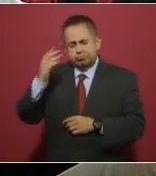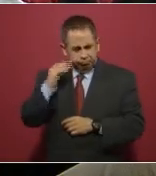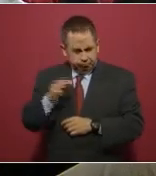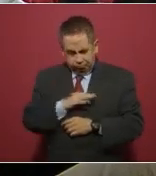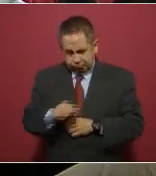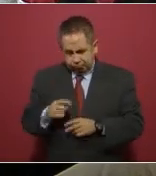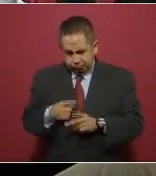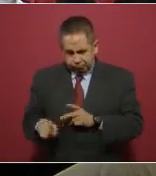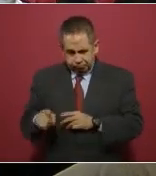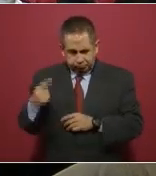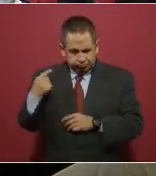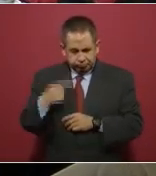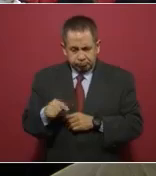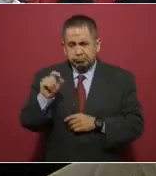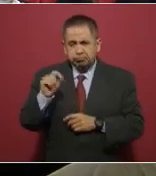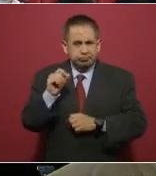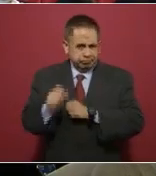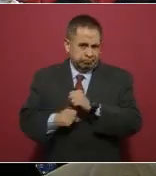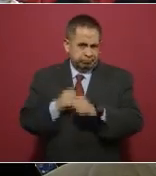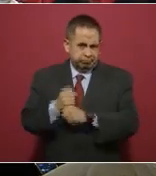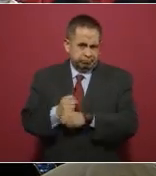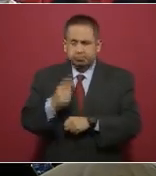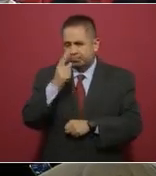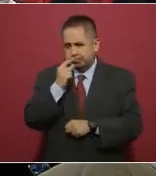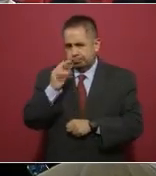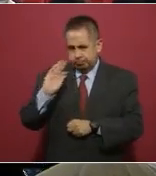hace 20 años.